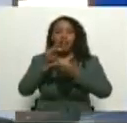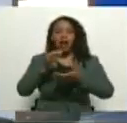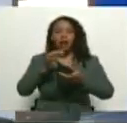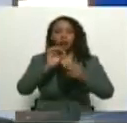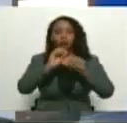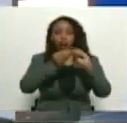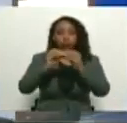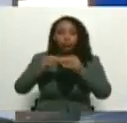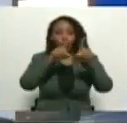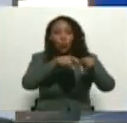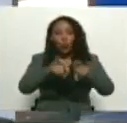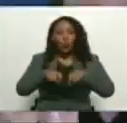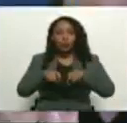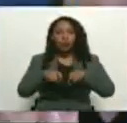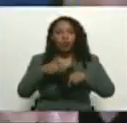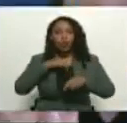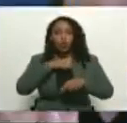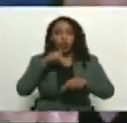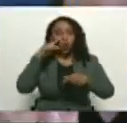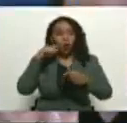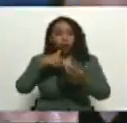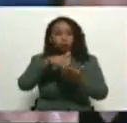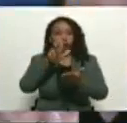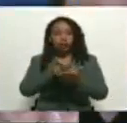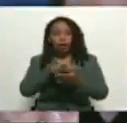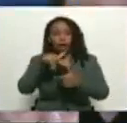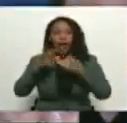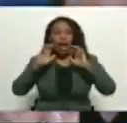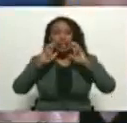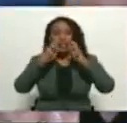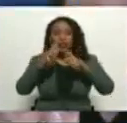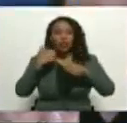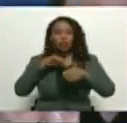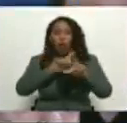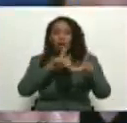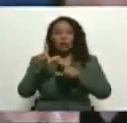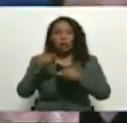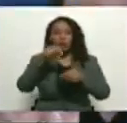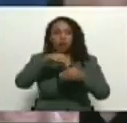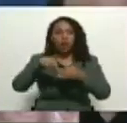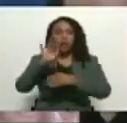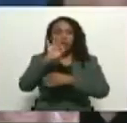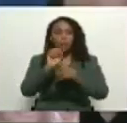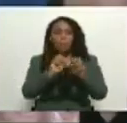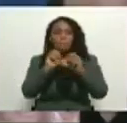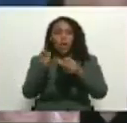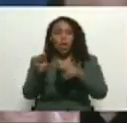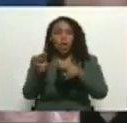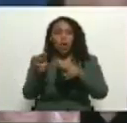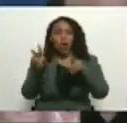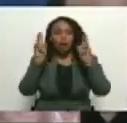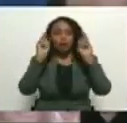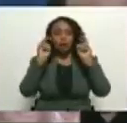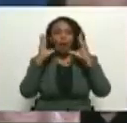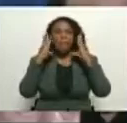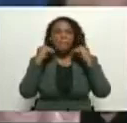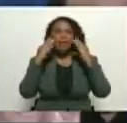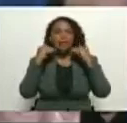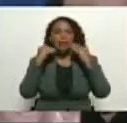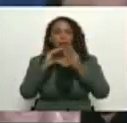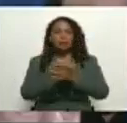certificación que estamos haciendo ahora con el maíz, ya hemos sembrado en 3 oportunidades en fase experimental. Ya